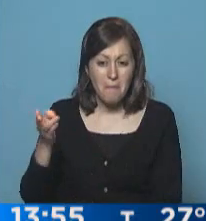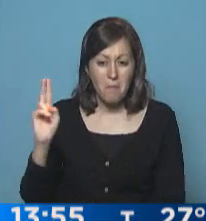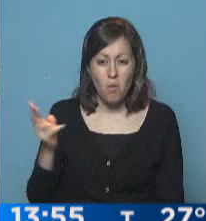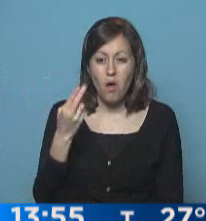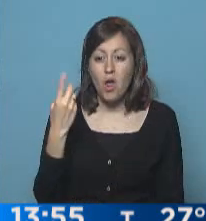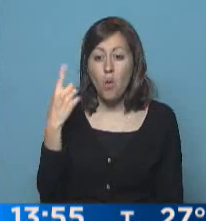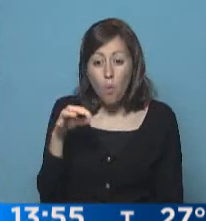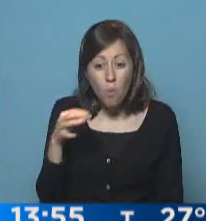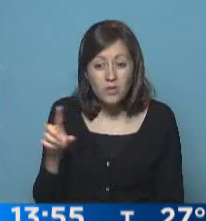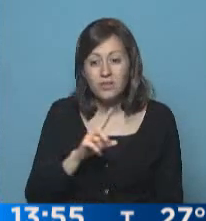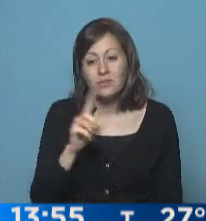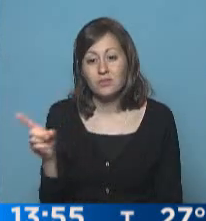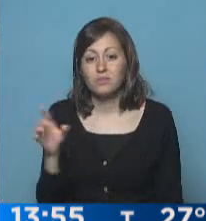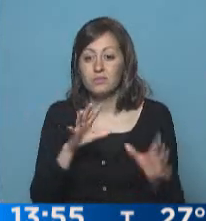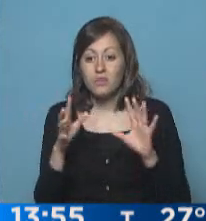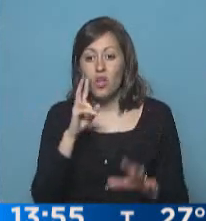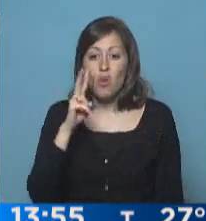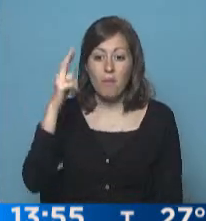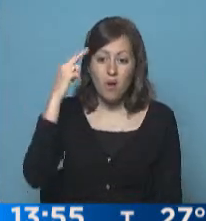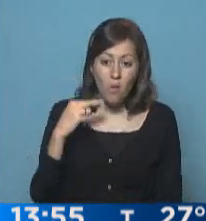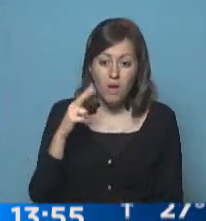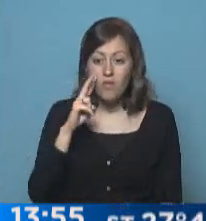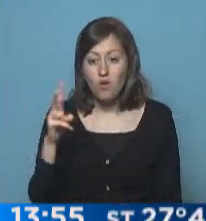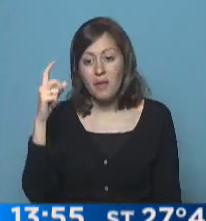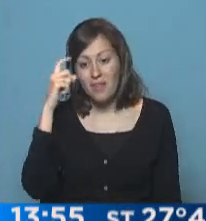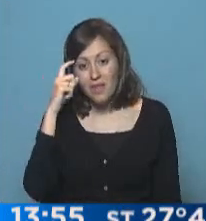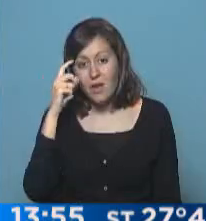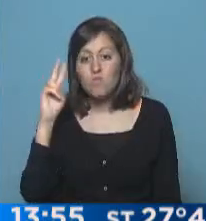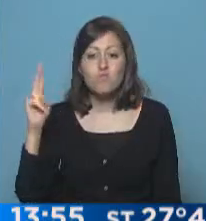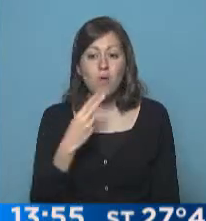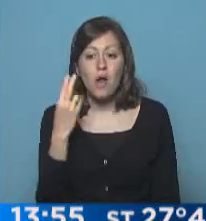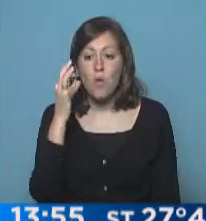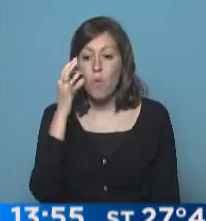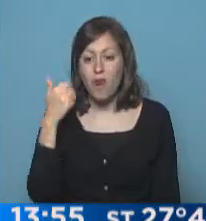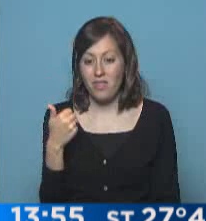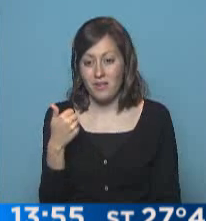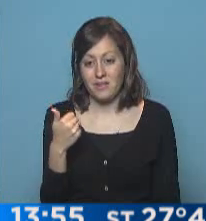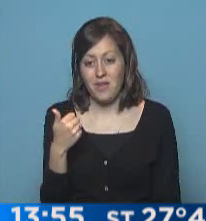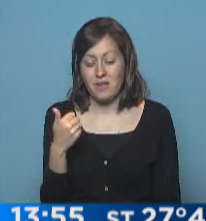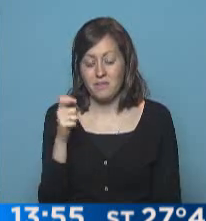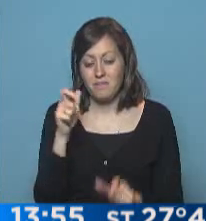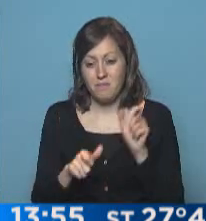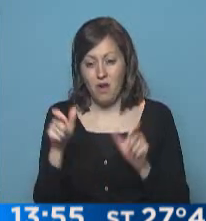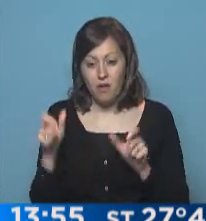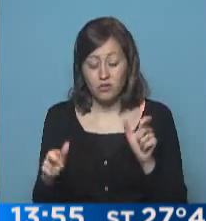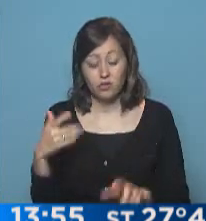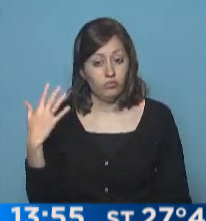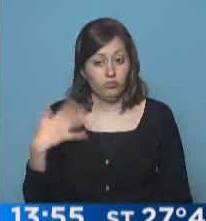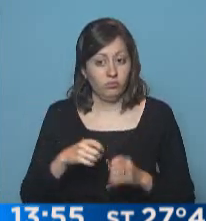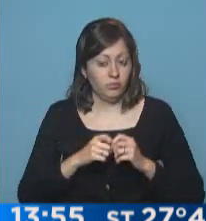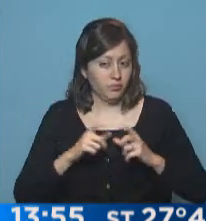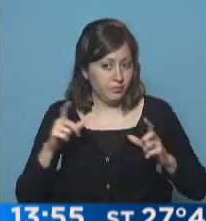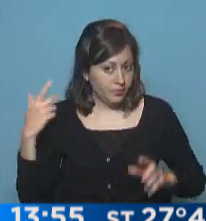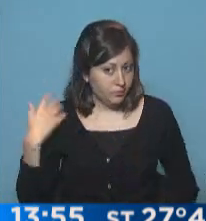Lamentablemente en el borda entre 2009 y 2010 murieron 46 pacientes sobre 800 esto es un índice altísimo más